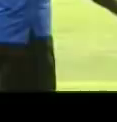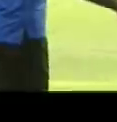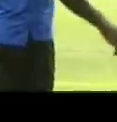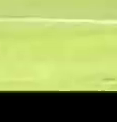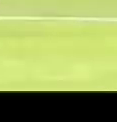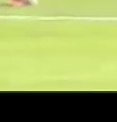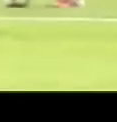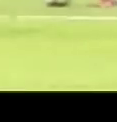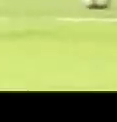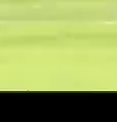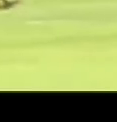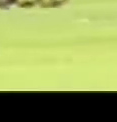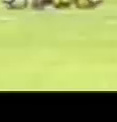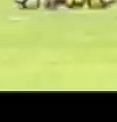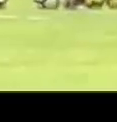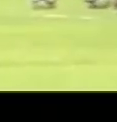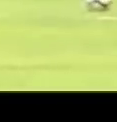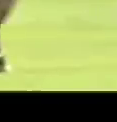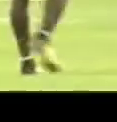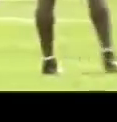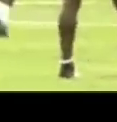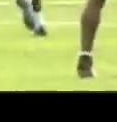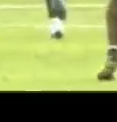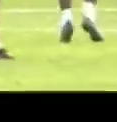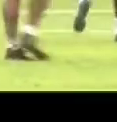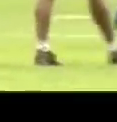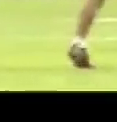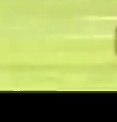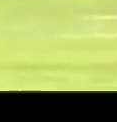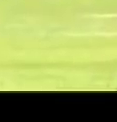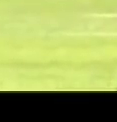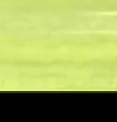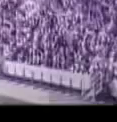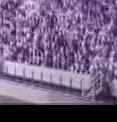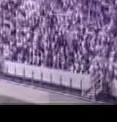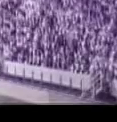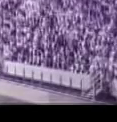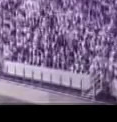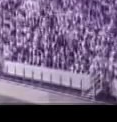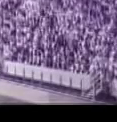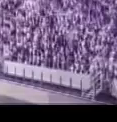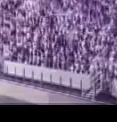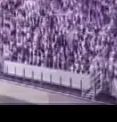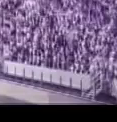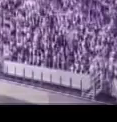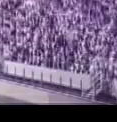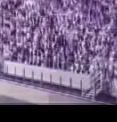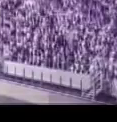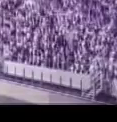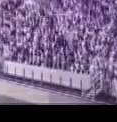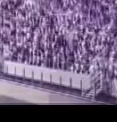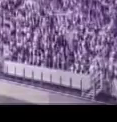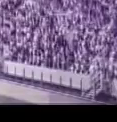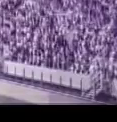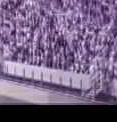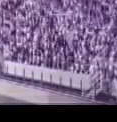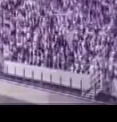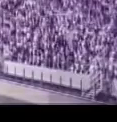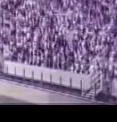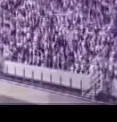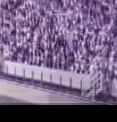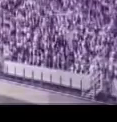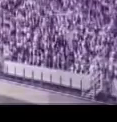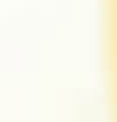o fútbol directo, que es el modelo de juego que le da éxito al técnico Soso. No se lo pierda.